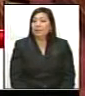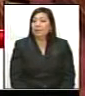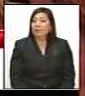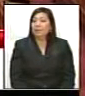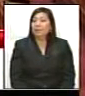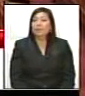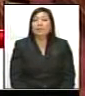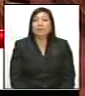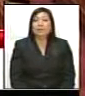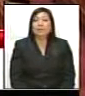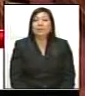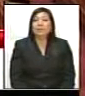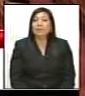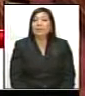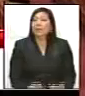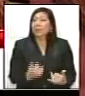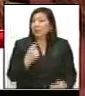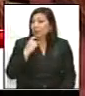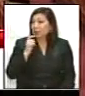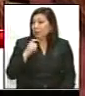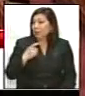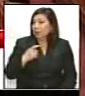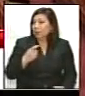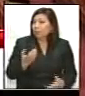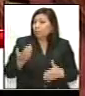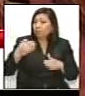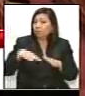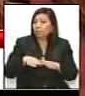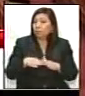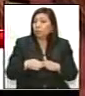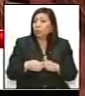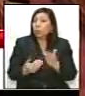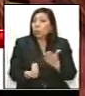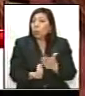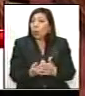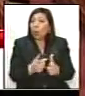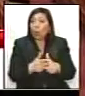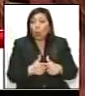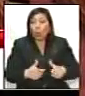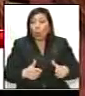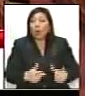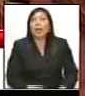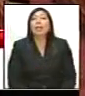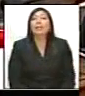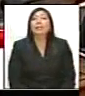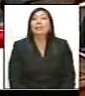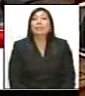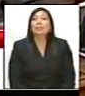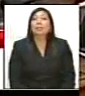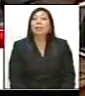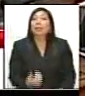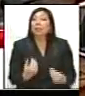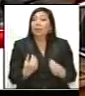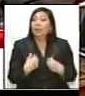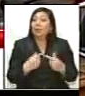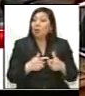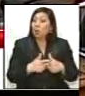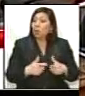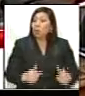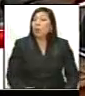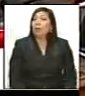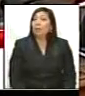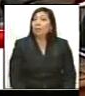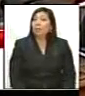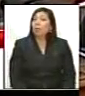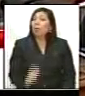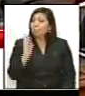Señora presidenta, es necesario promover la incorporación de nuevos sitios o lugares turísticos, y en Ica contamos con lugares o zonas de